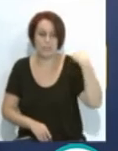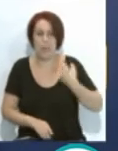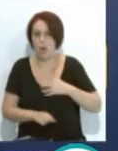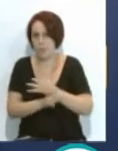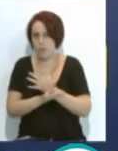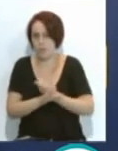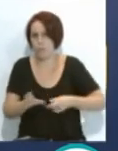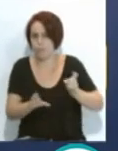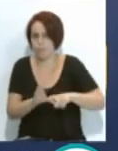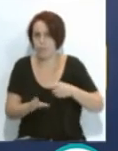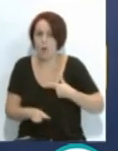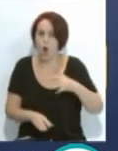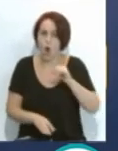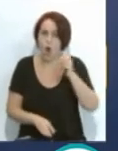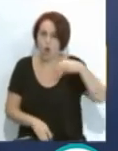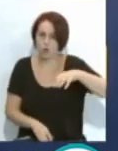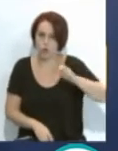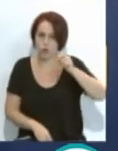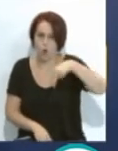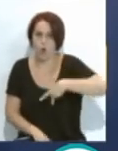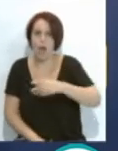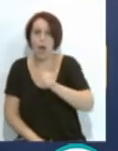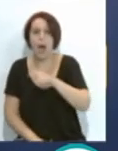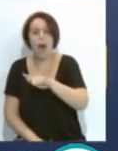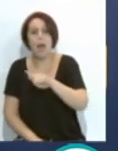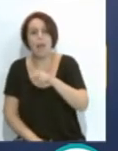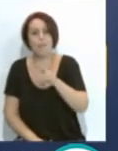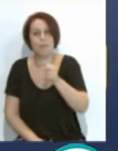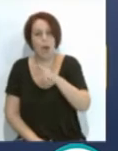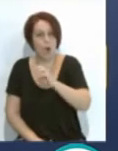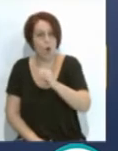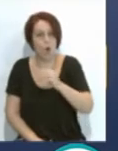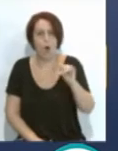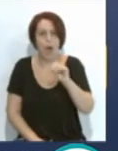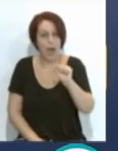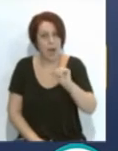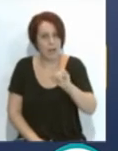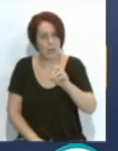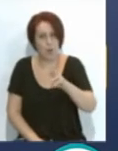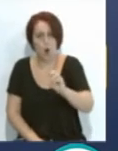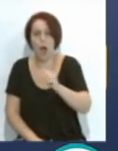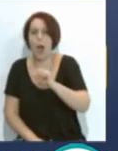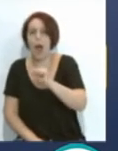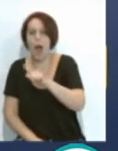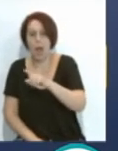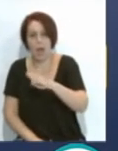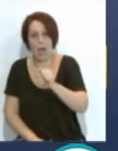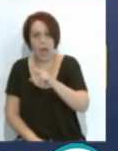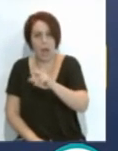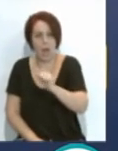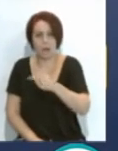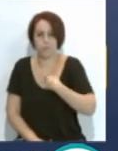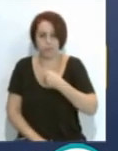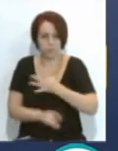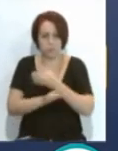Jane Johnson y Álvaro, más Jairo Alcalá, son buenos jugadores, sino yo me quedo con Salvi